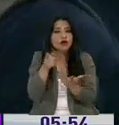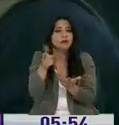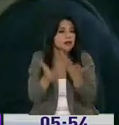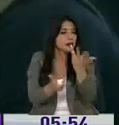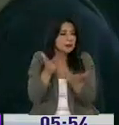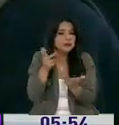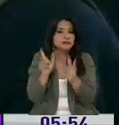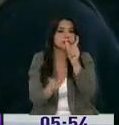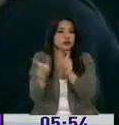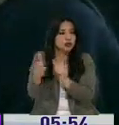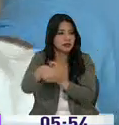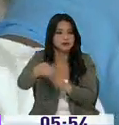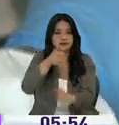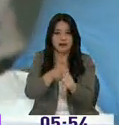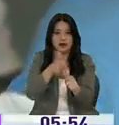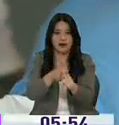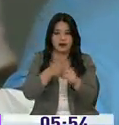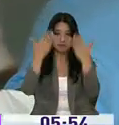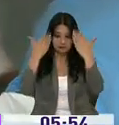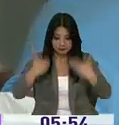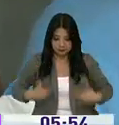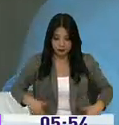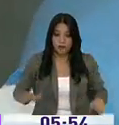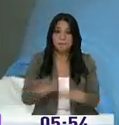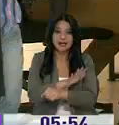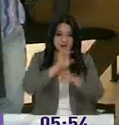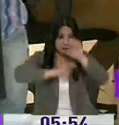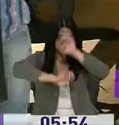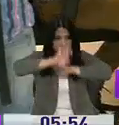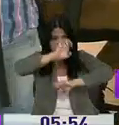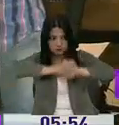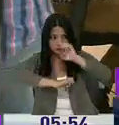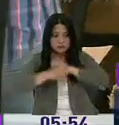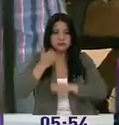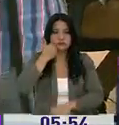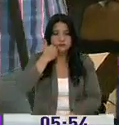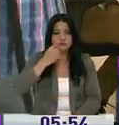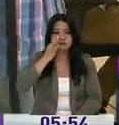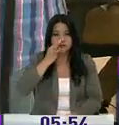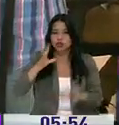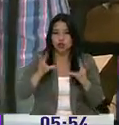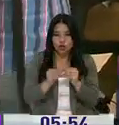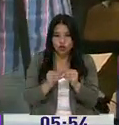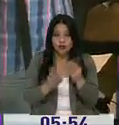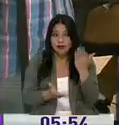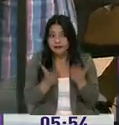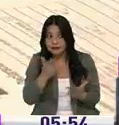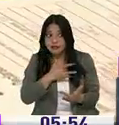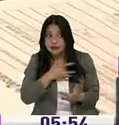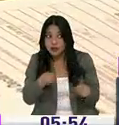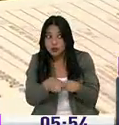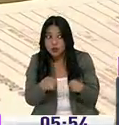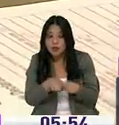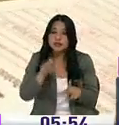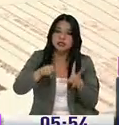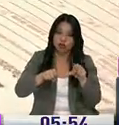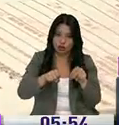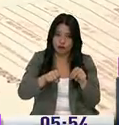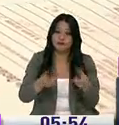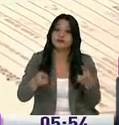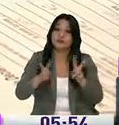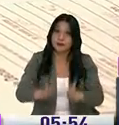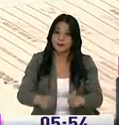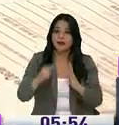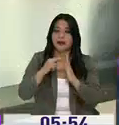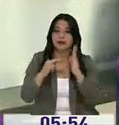de los signos vitales y se realiza un análisis para constatar la presencia de algún síntoma relacionado al COVID-19. Además, el pasajero debe registrar